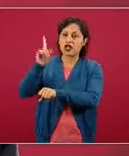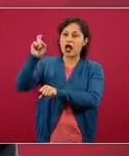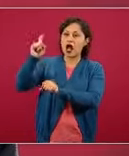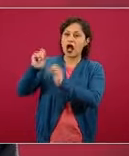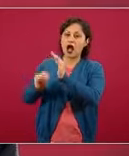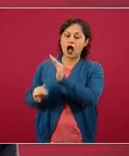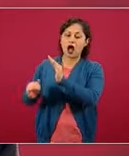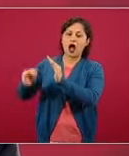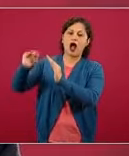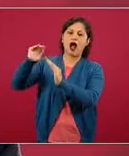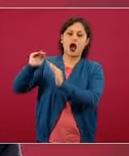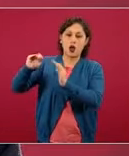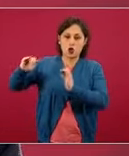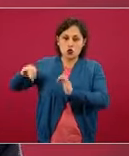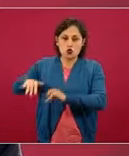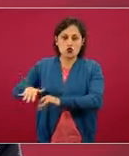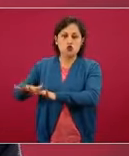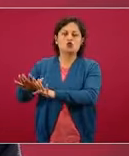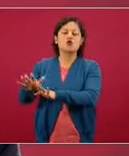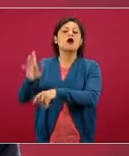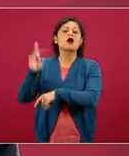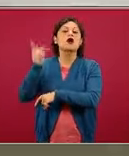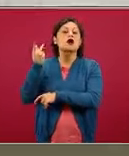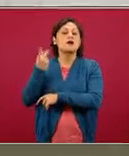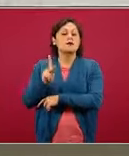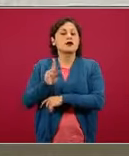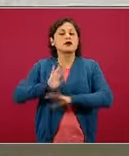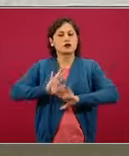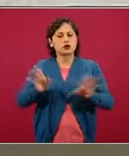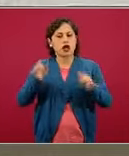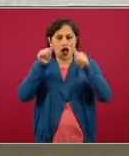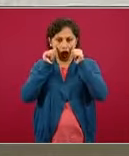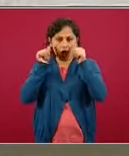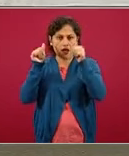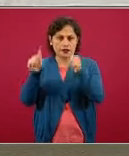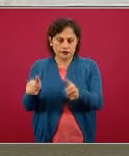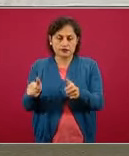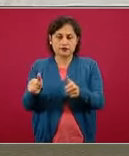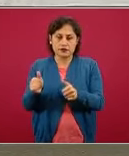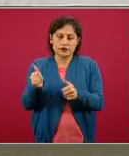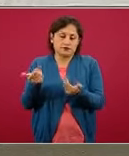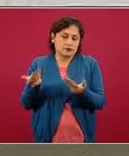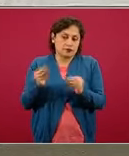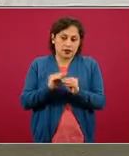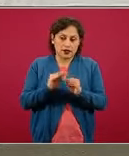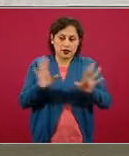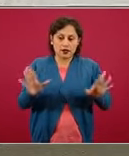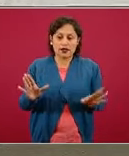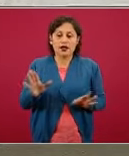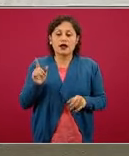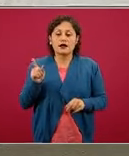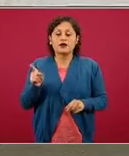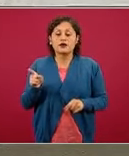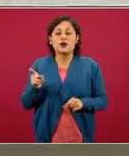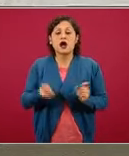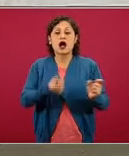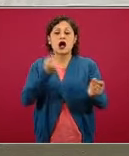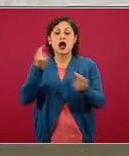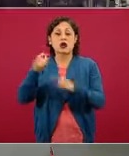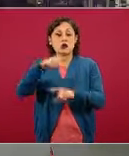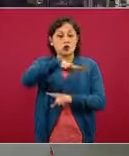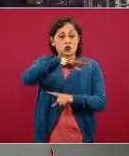de inundaciones, que en su momento se están pues ya atendiendo, cerrando lógicamente aquellas áreas que no pueden